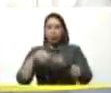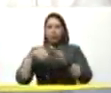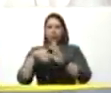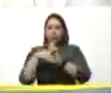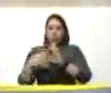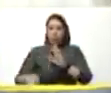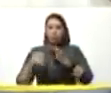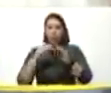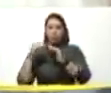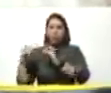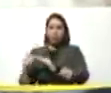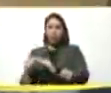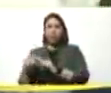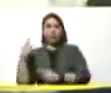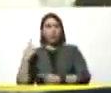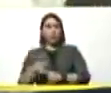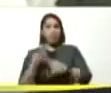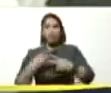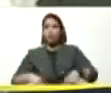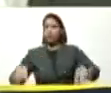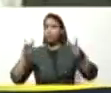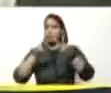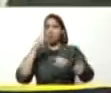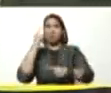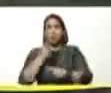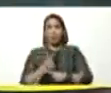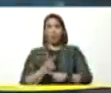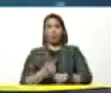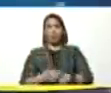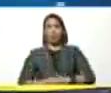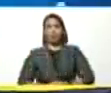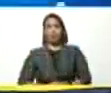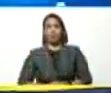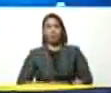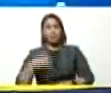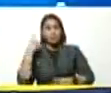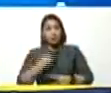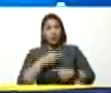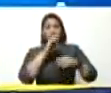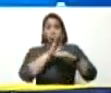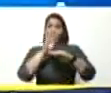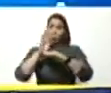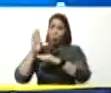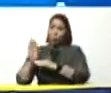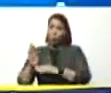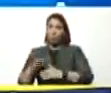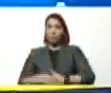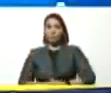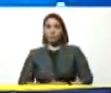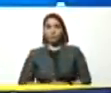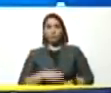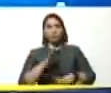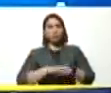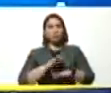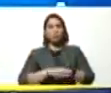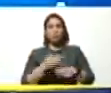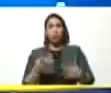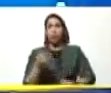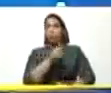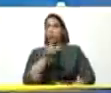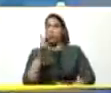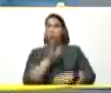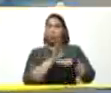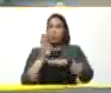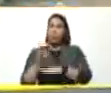vivienda. Y debemos valorarlo. Y debemos cuidarlo. Porque el que no cuida lo que